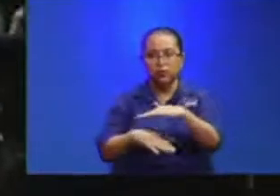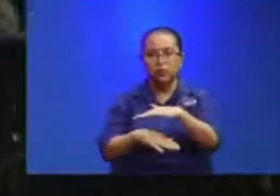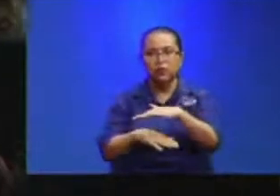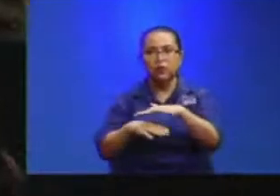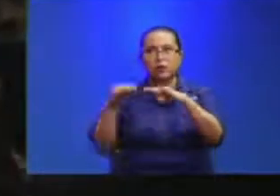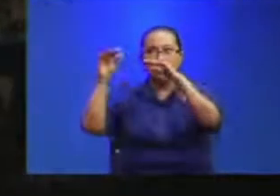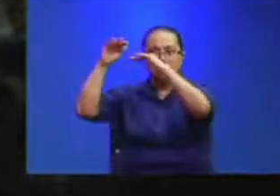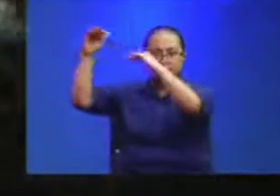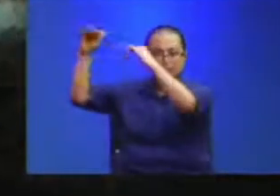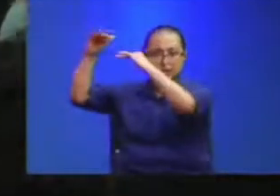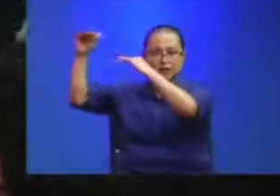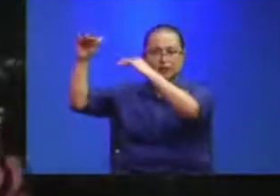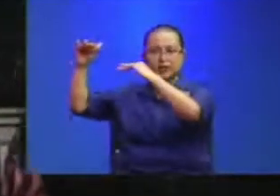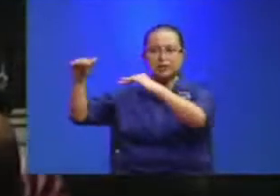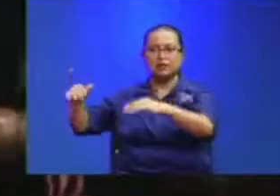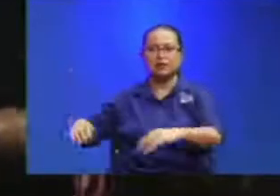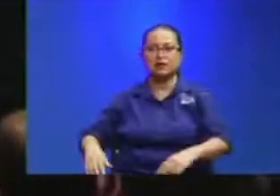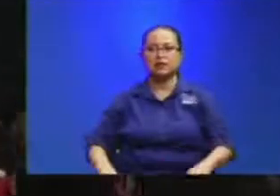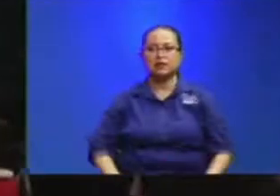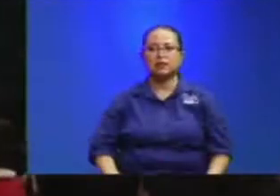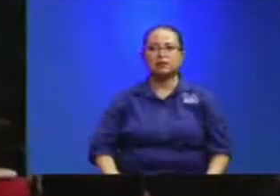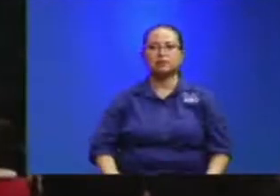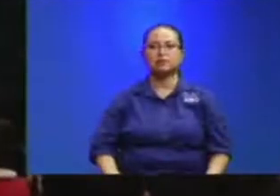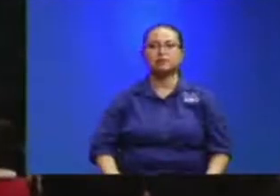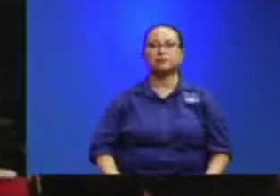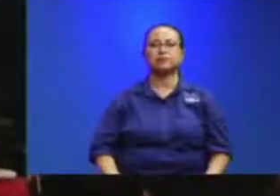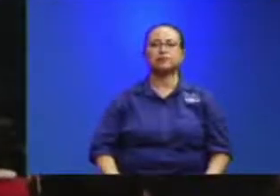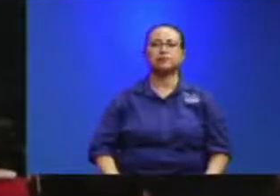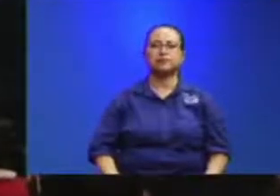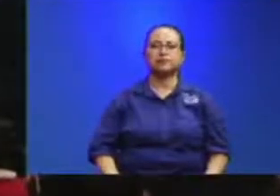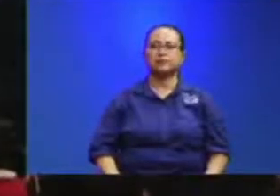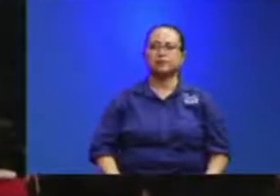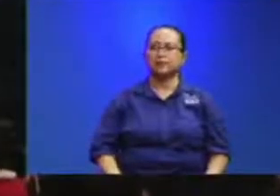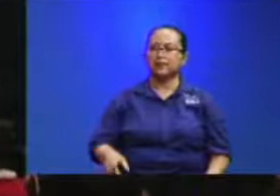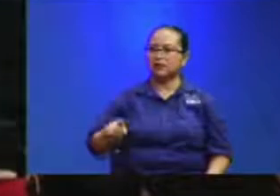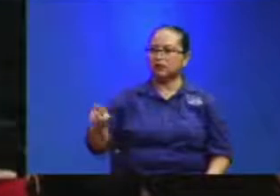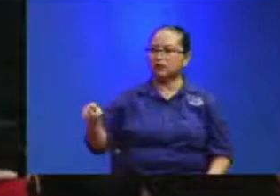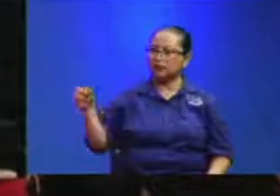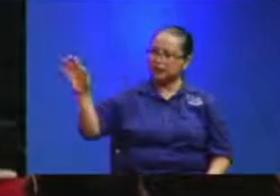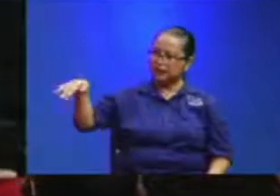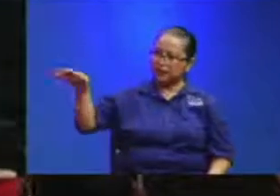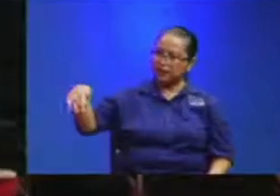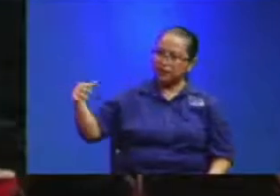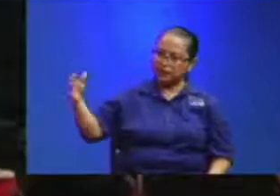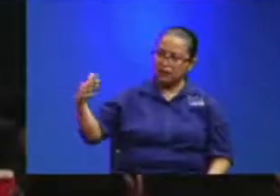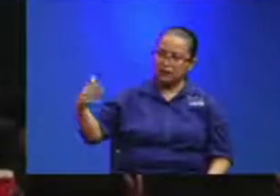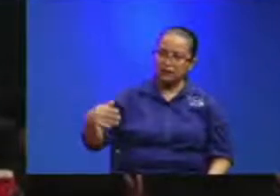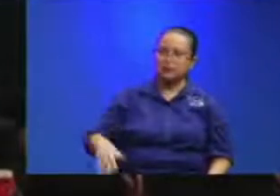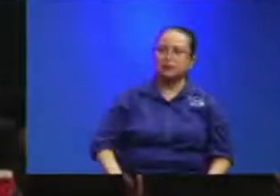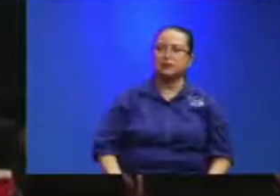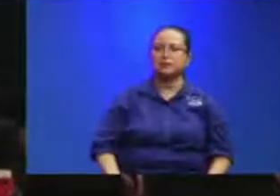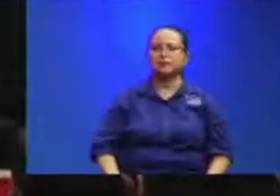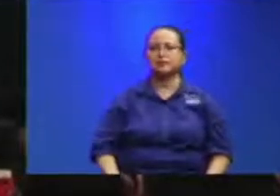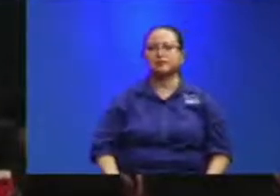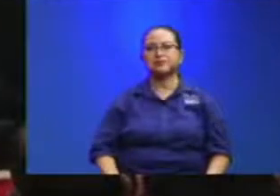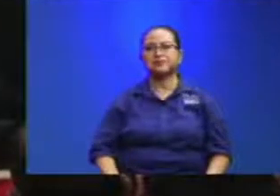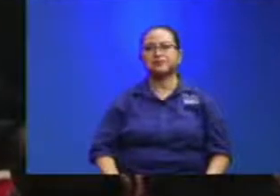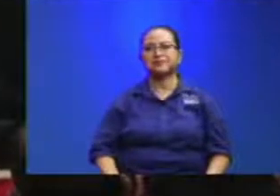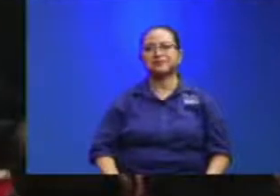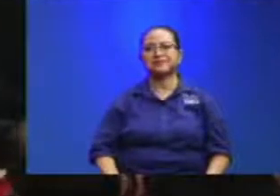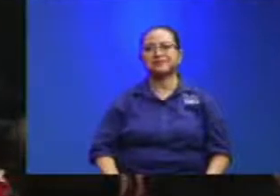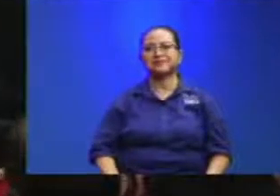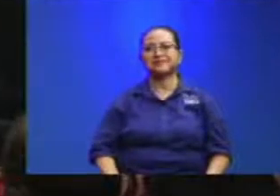y no fue el que se levantó fueron los que estaban a la par te llaman man te llaman porque así son los hermanitos cuando le ayudan a uno